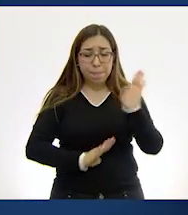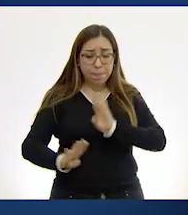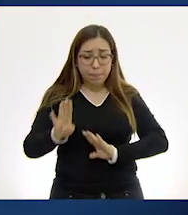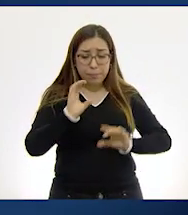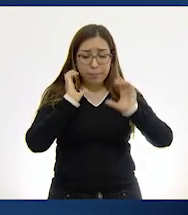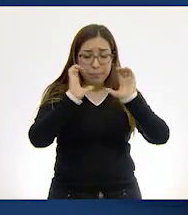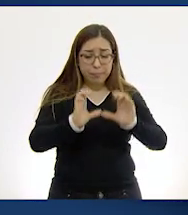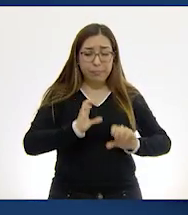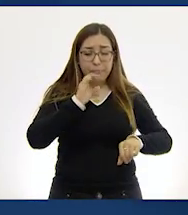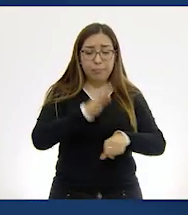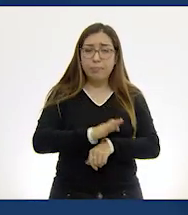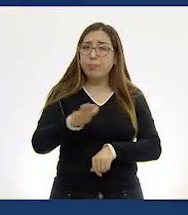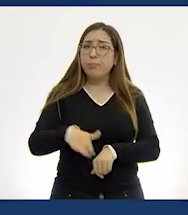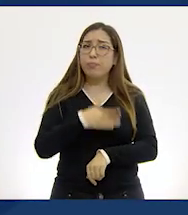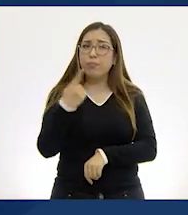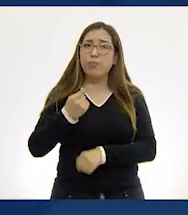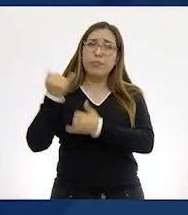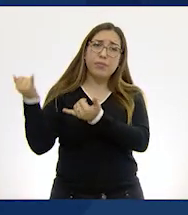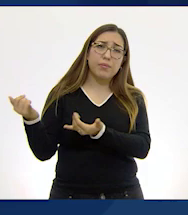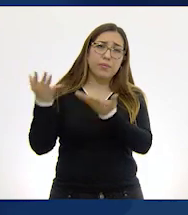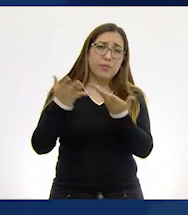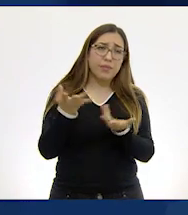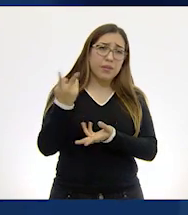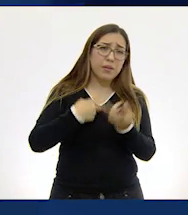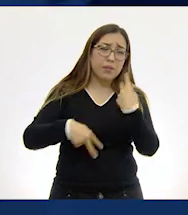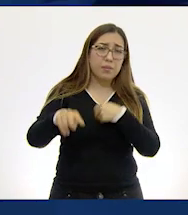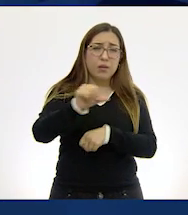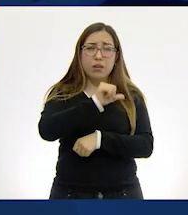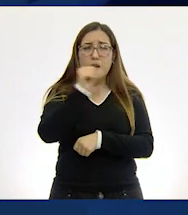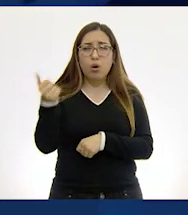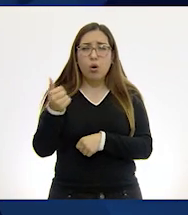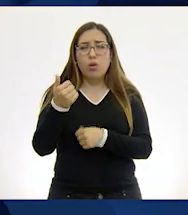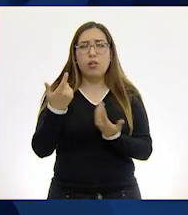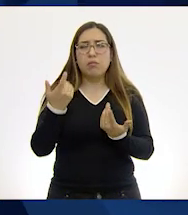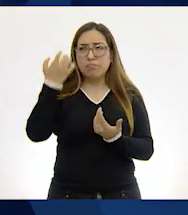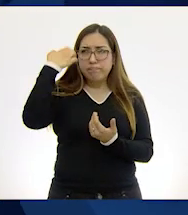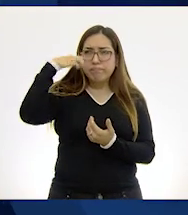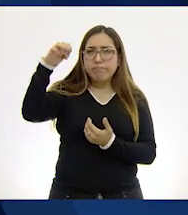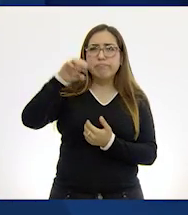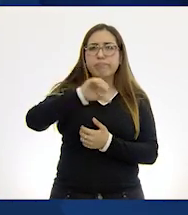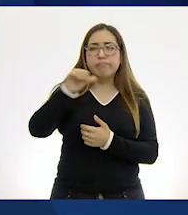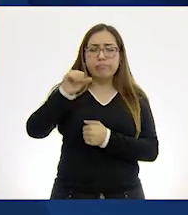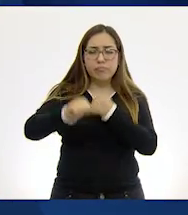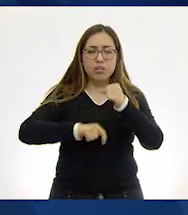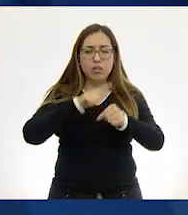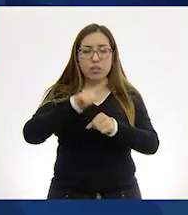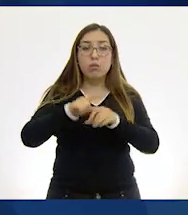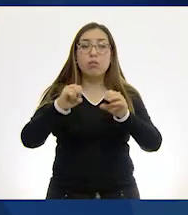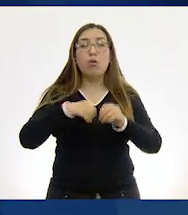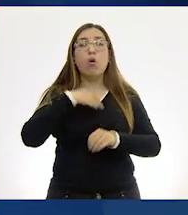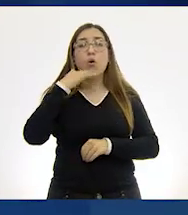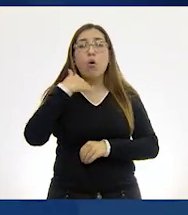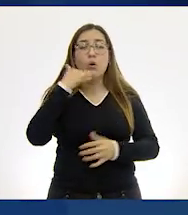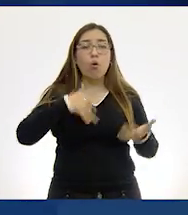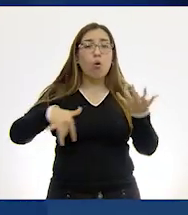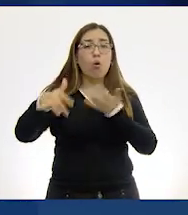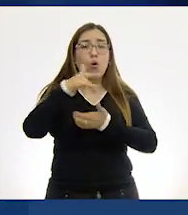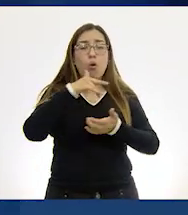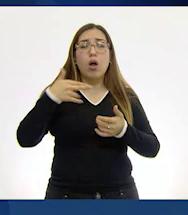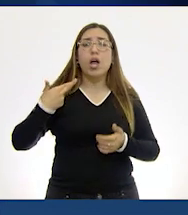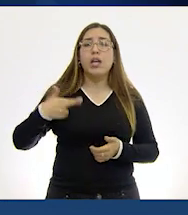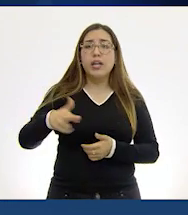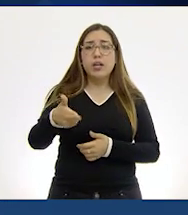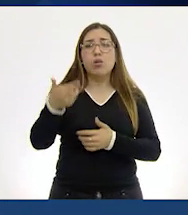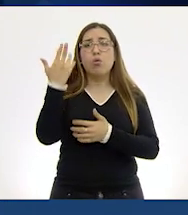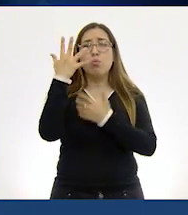e invasoras, por la sobreexplotación de los recursos y por la contaminación, ¿no?, de ríos,